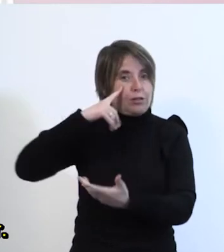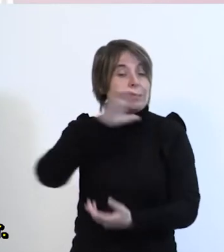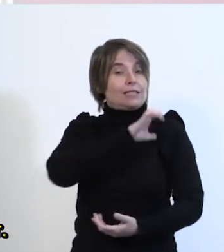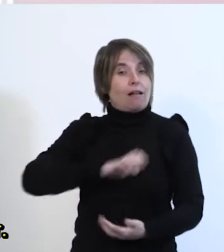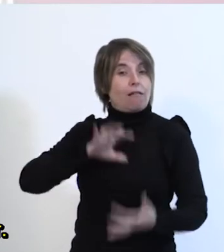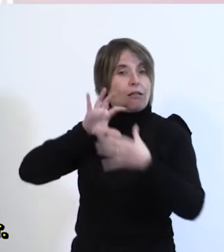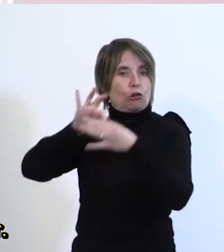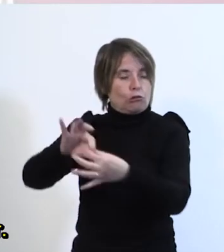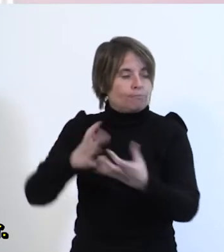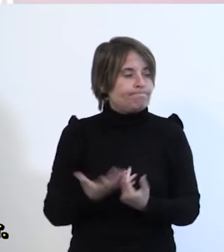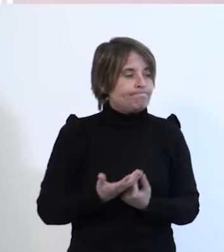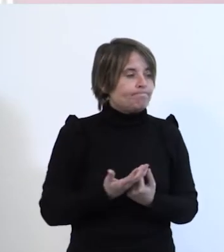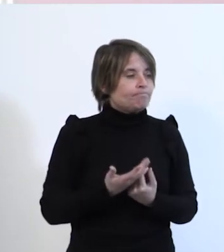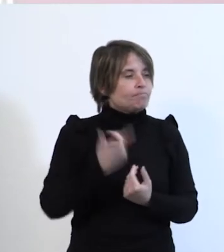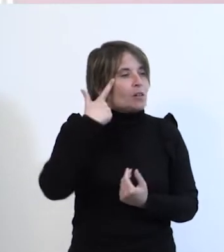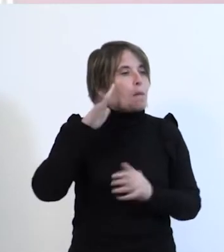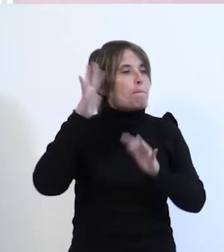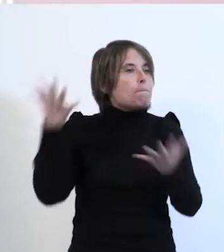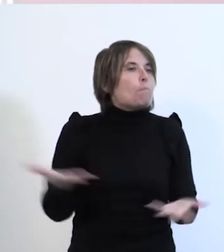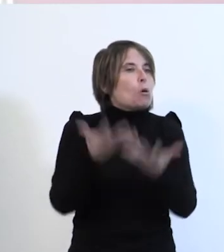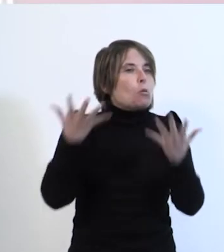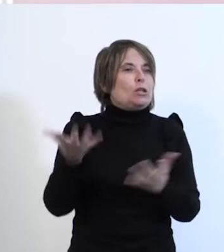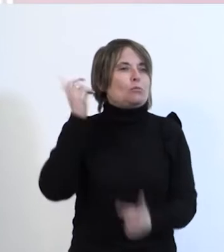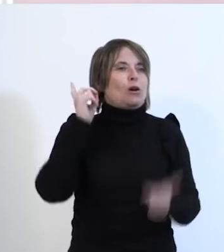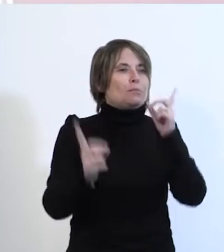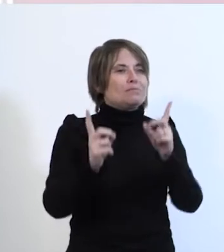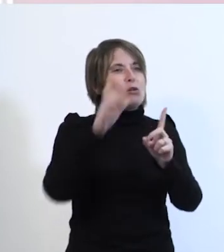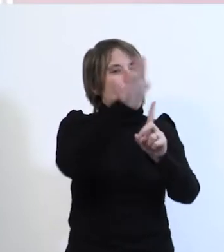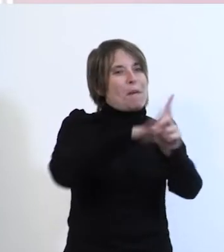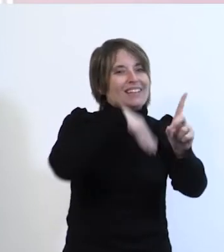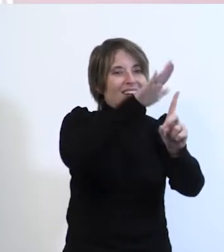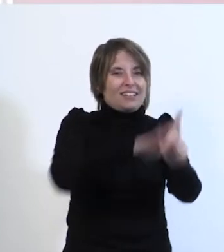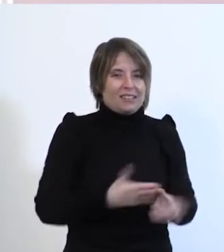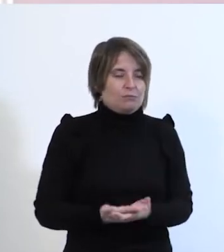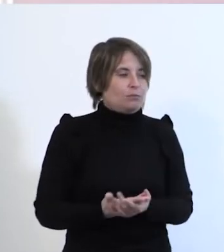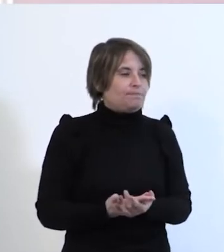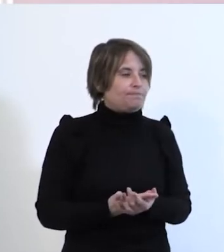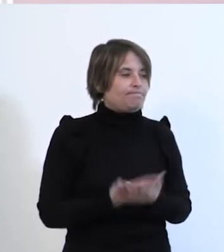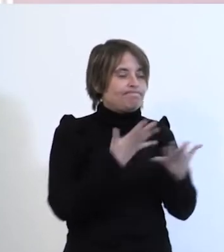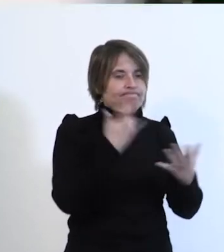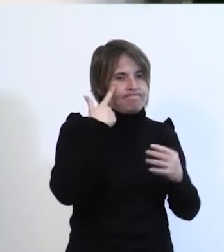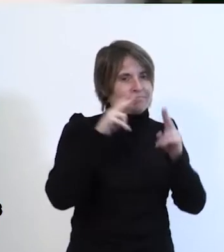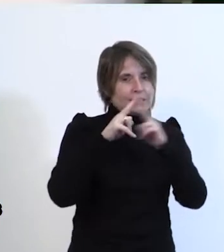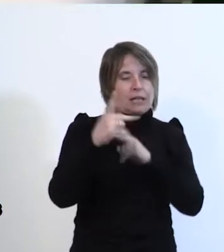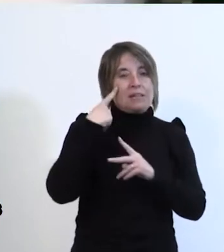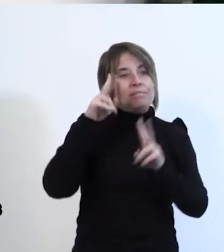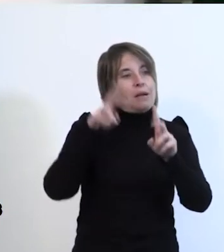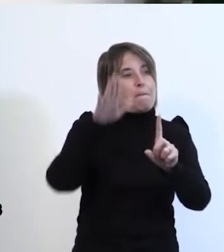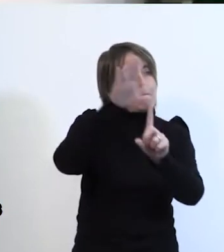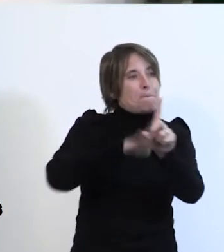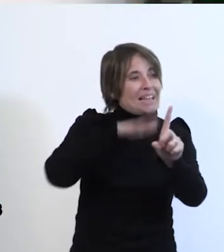que me llegan desde El Salvador. Ese populismo, autoritarismo es paternalismo, ¿no? Es